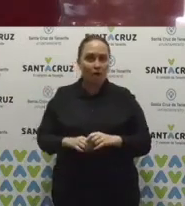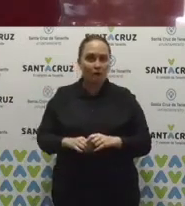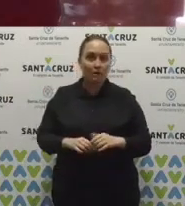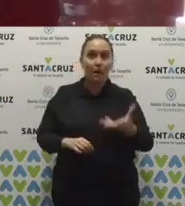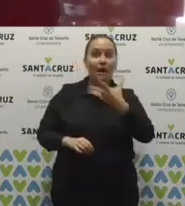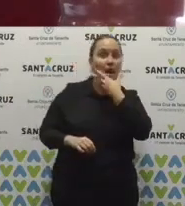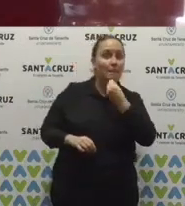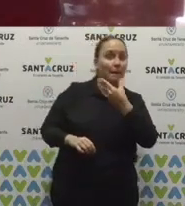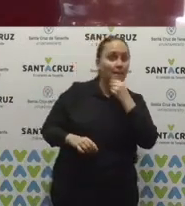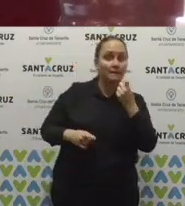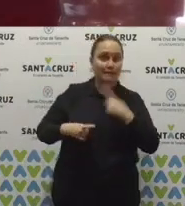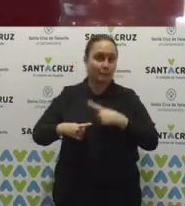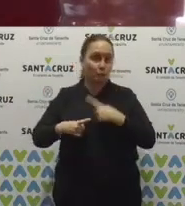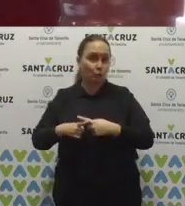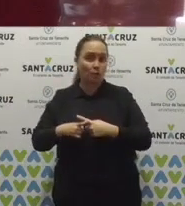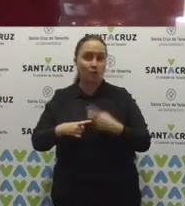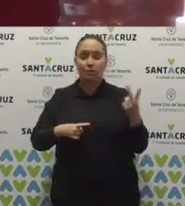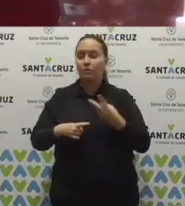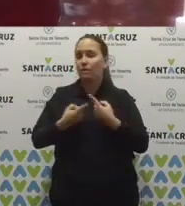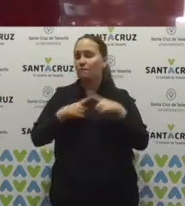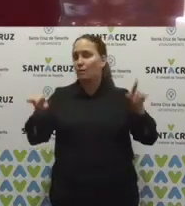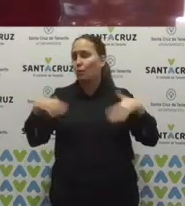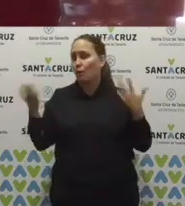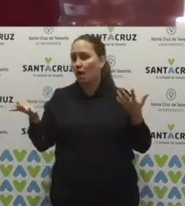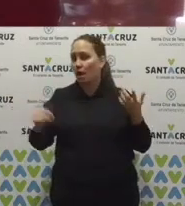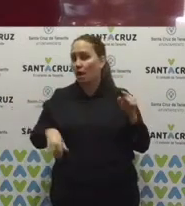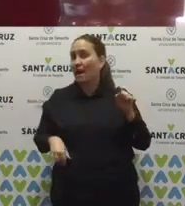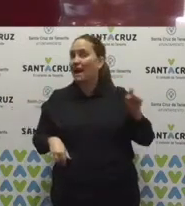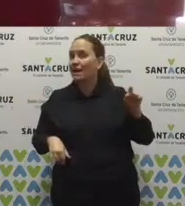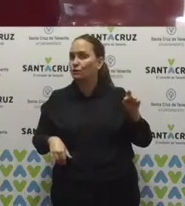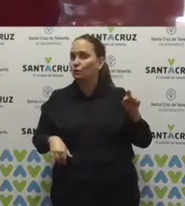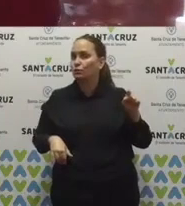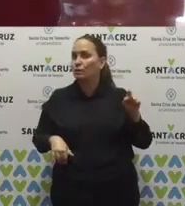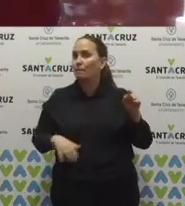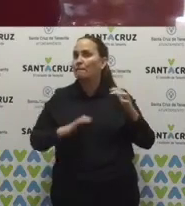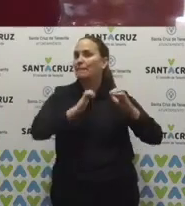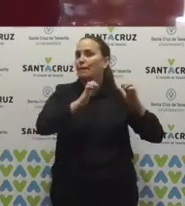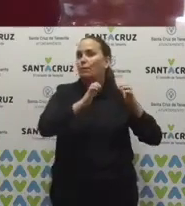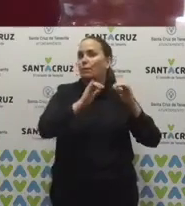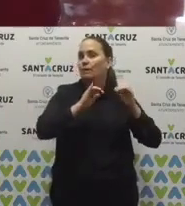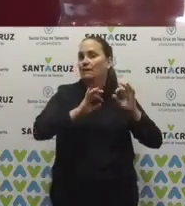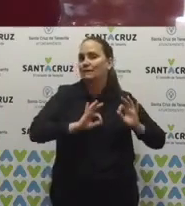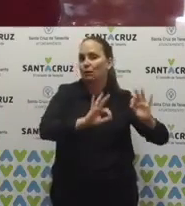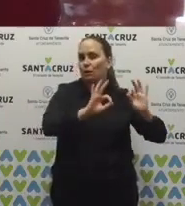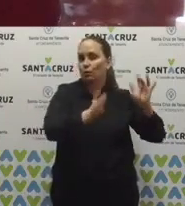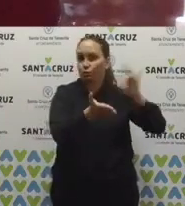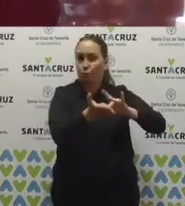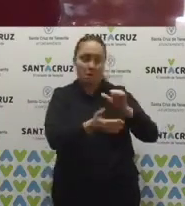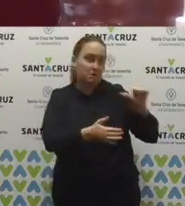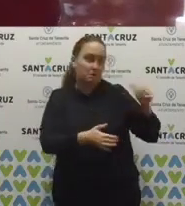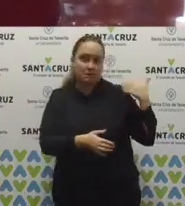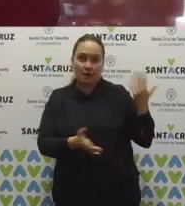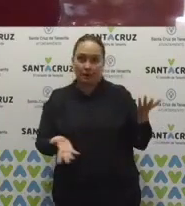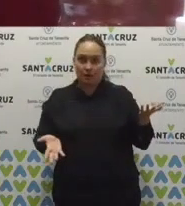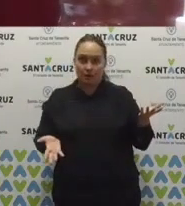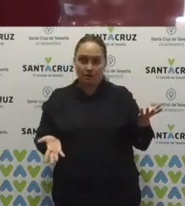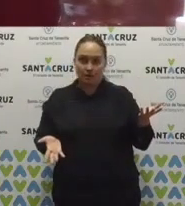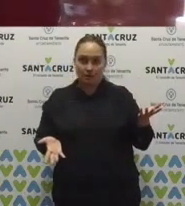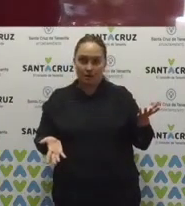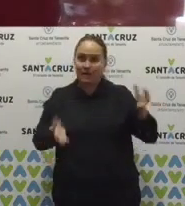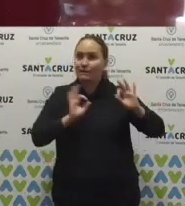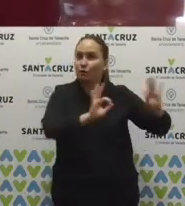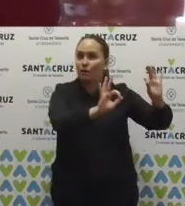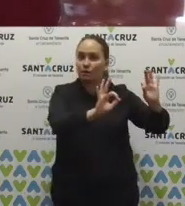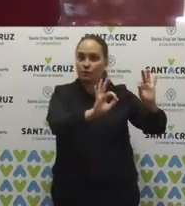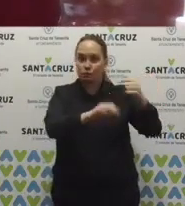palmas instantes que el tenerife es que las palmas haya hecho un pleno extraordinario la semana pasada pero un plano esta línea que